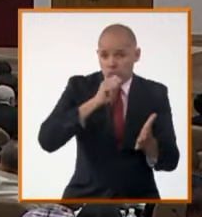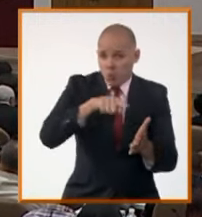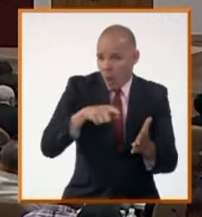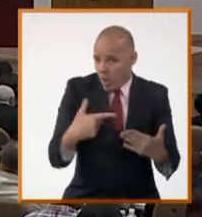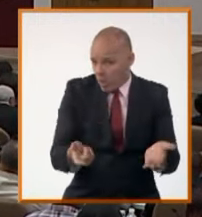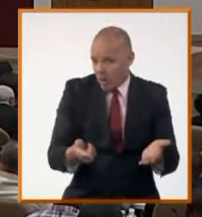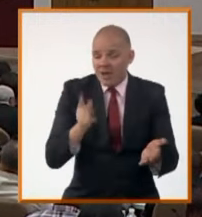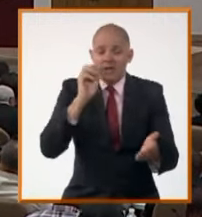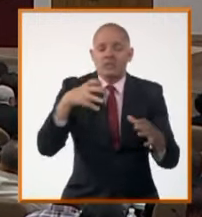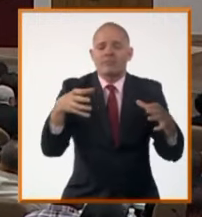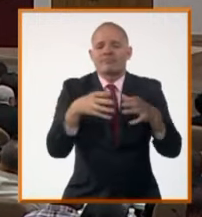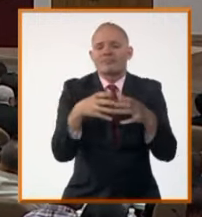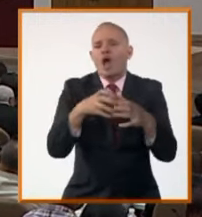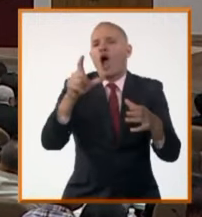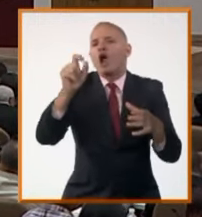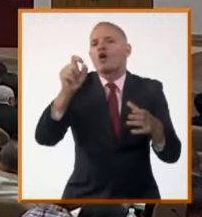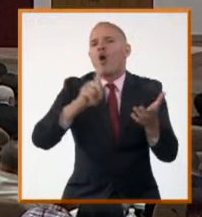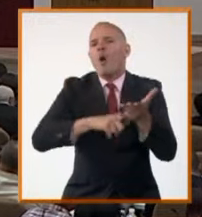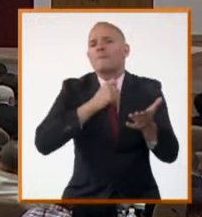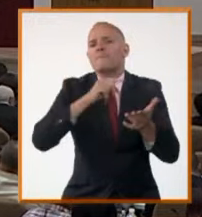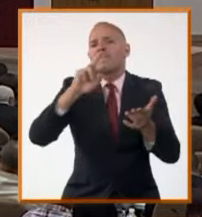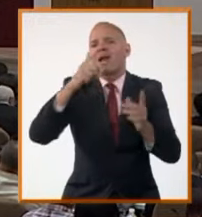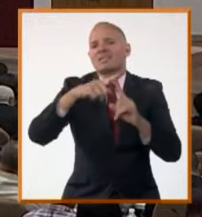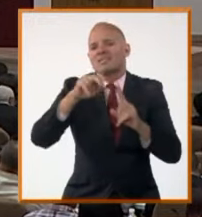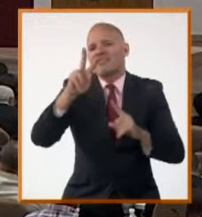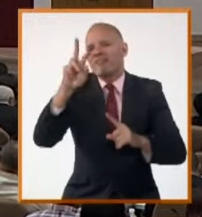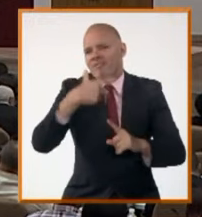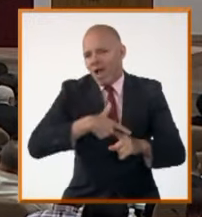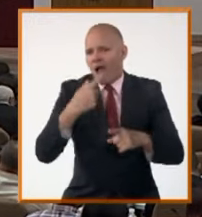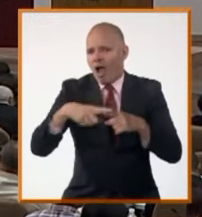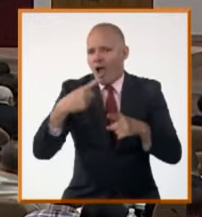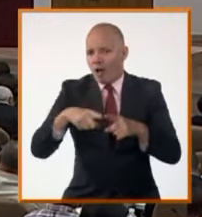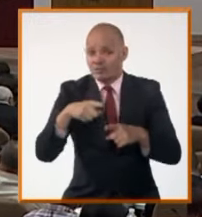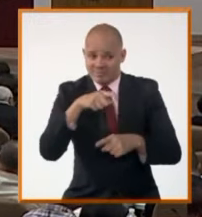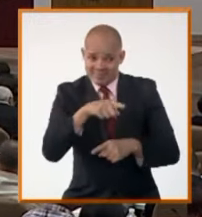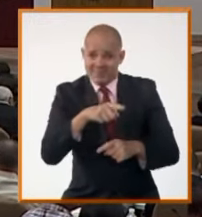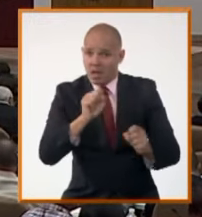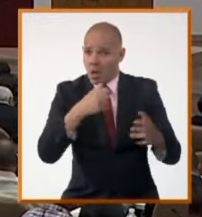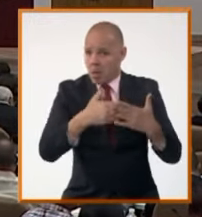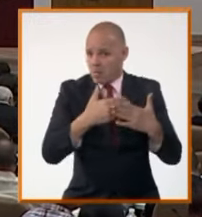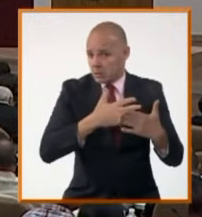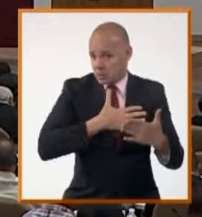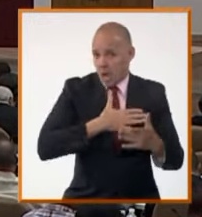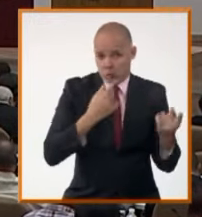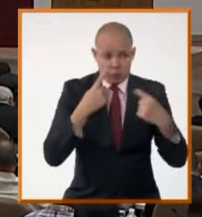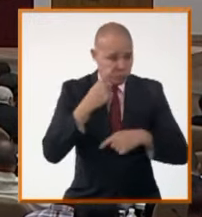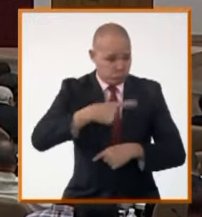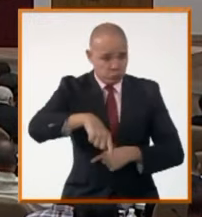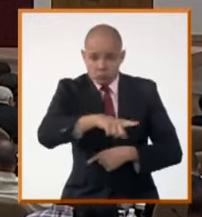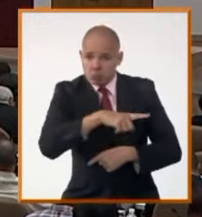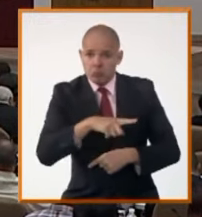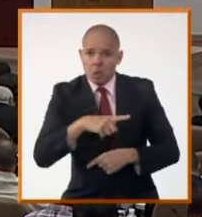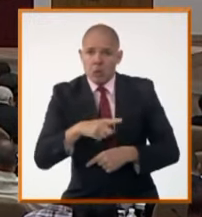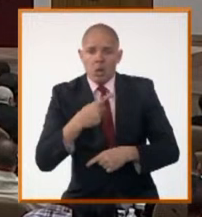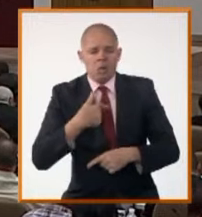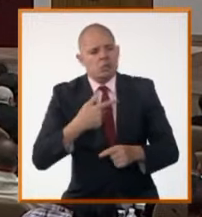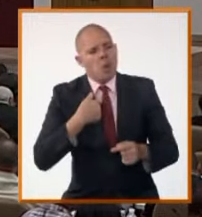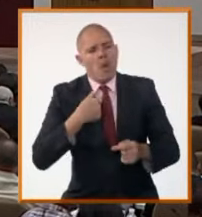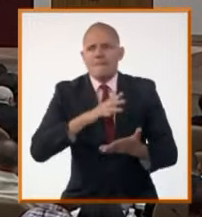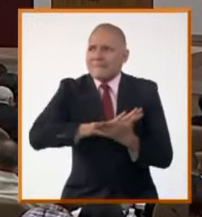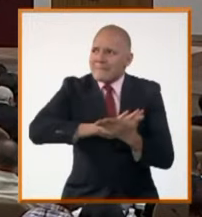no estatales, que son mayoritariamente donde se concentra la producción